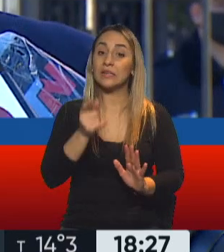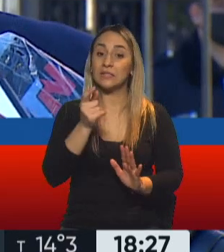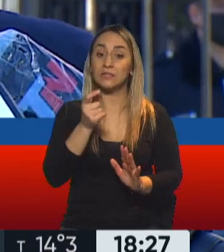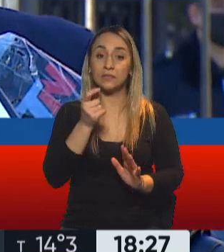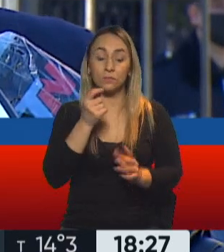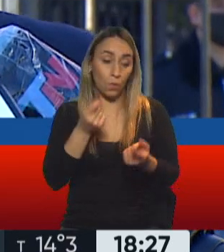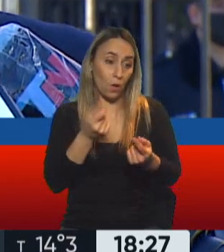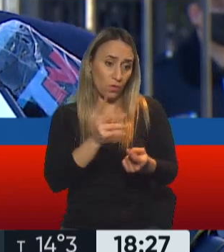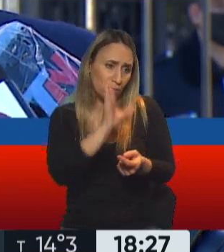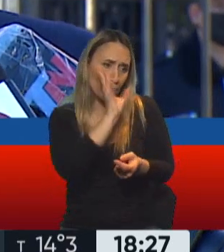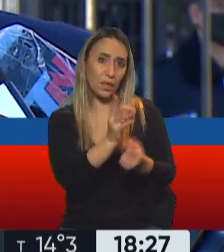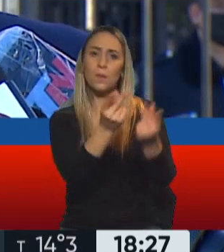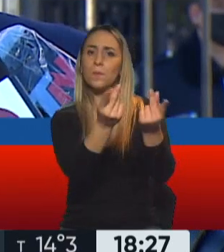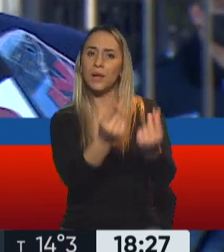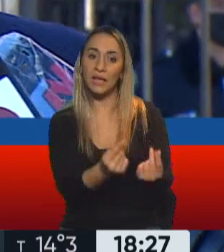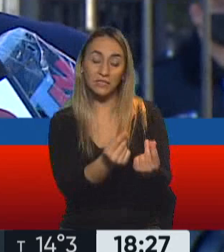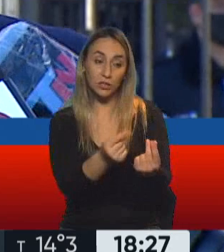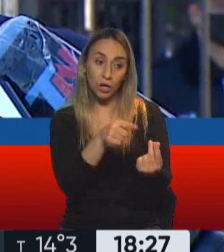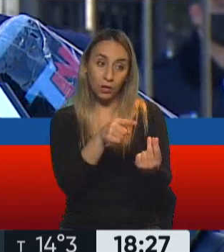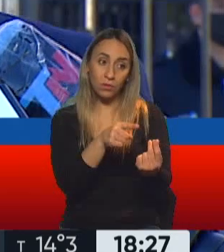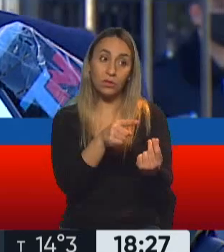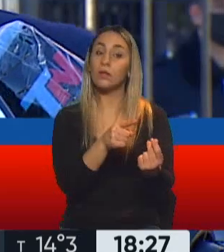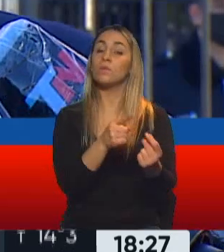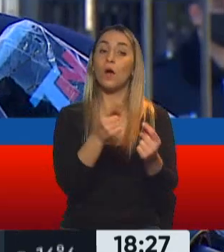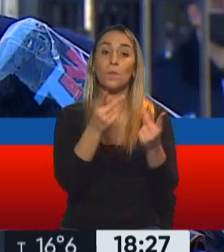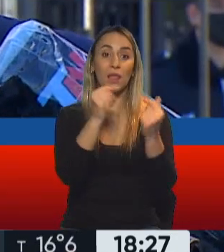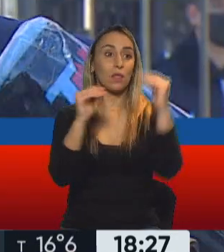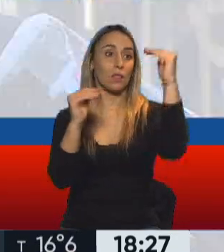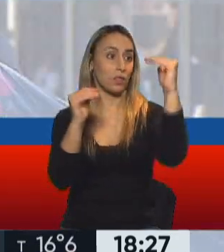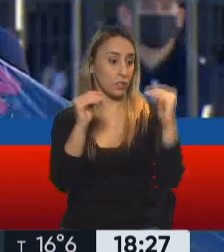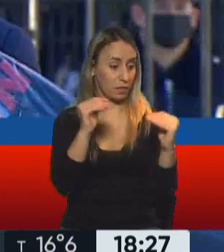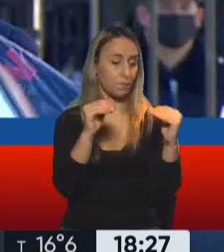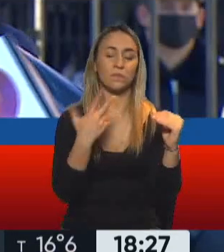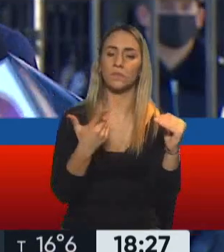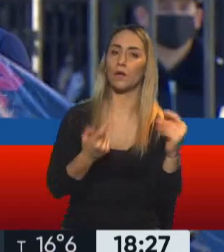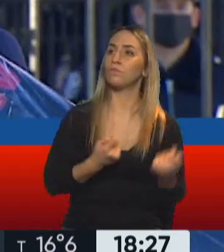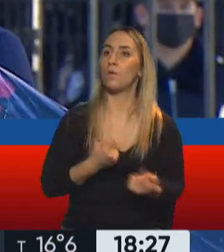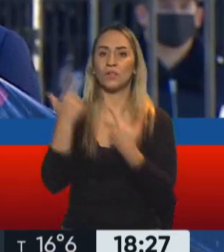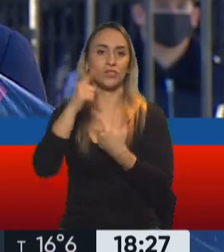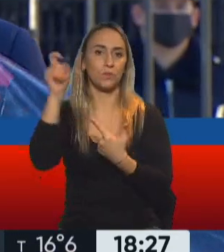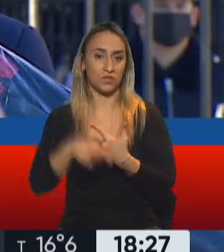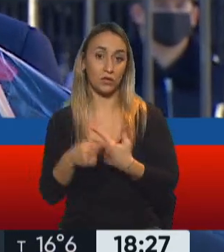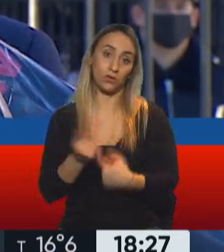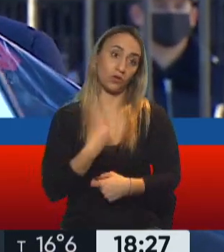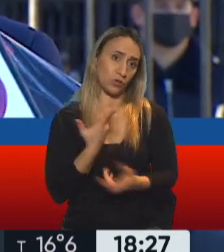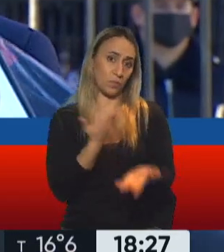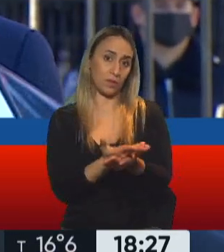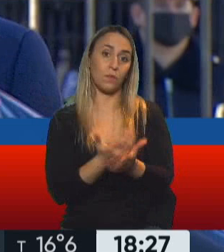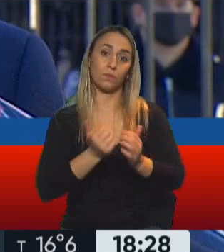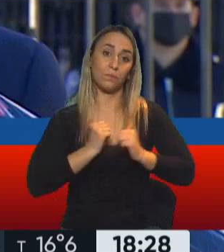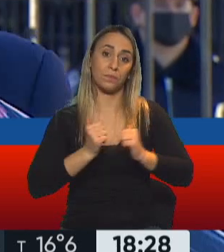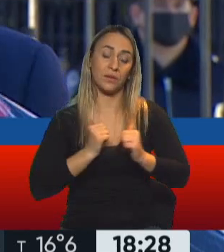de precios, se restablecería ese 100%, que es el objetivo que estamos pidiendo desde el campo. Nosotros esperamos